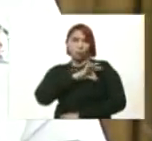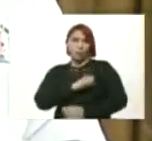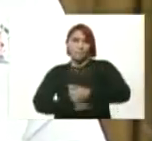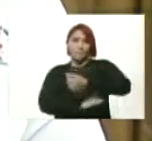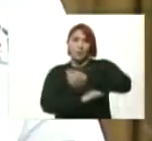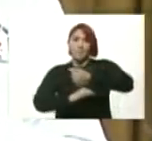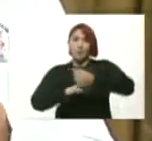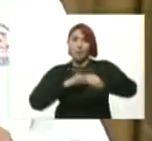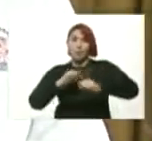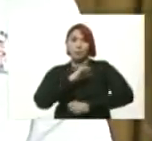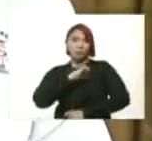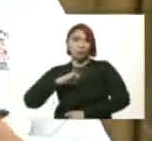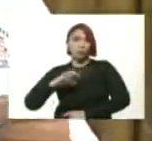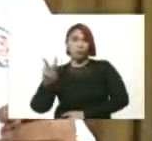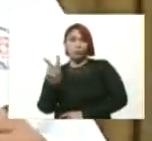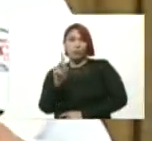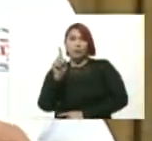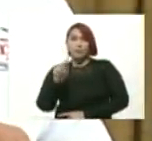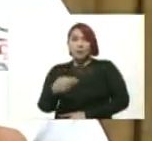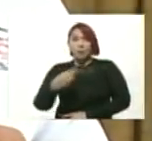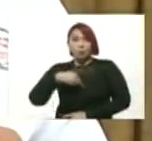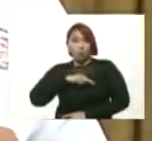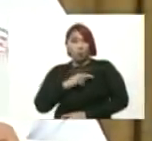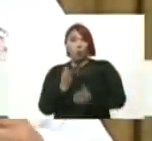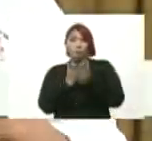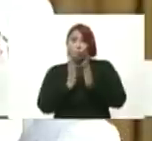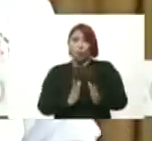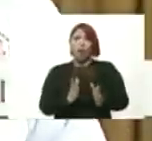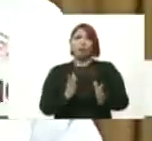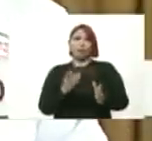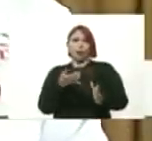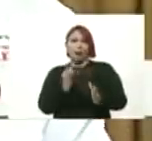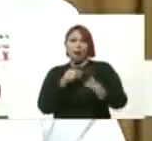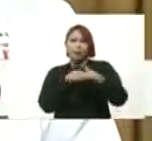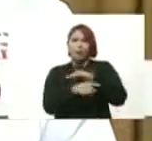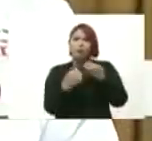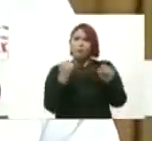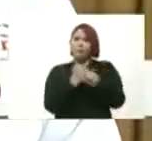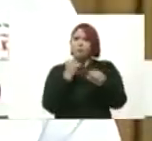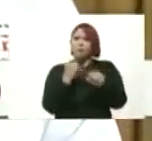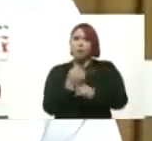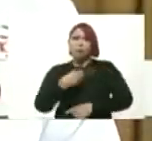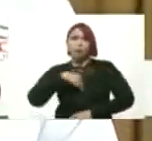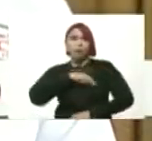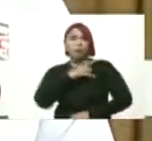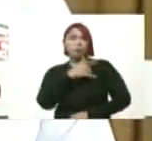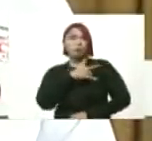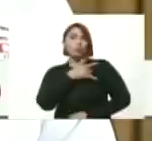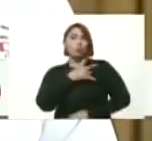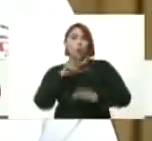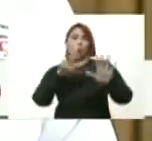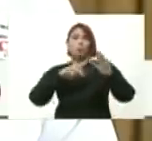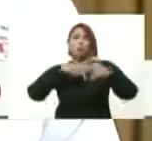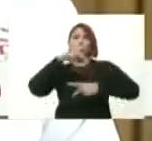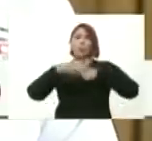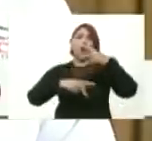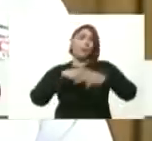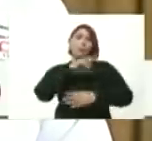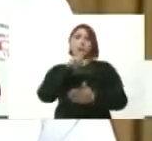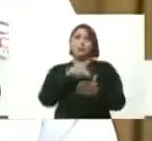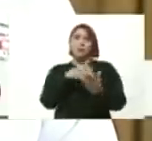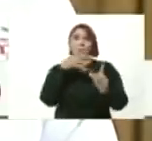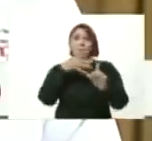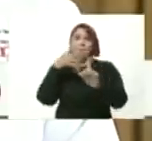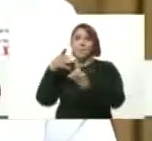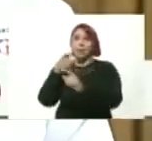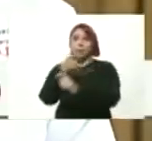movimiento somos venezuela de aquí vienen nuestros estudiantes esté trabajando hoy nuestra universidad tiene ocho programas nacionales de formación de